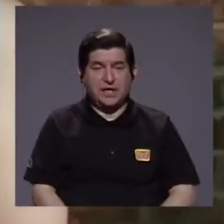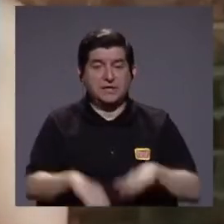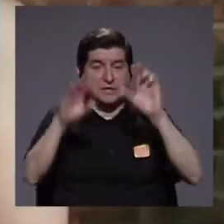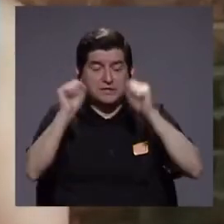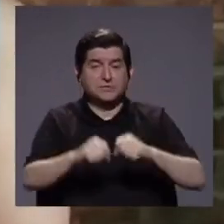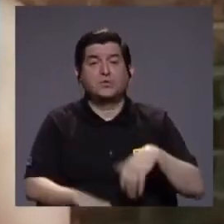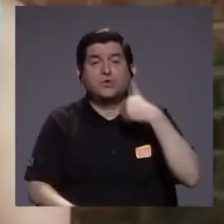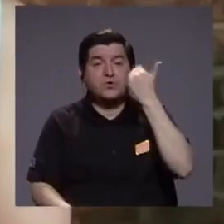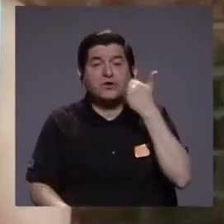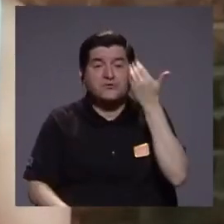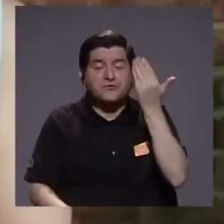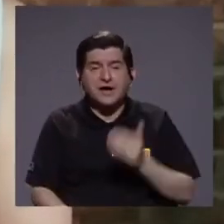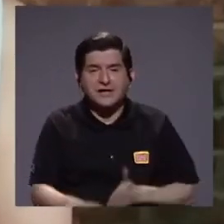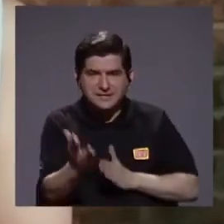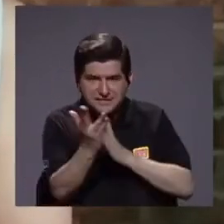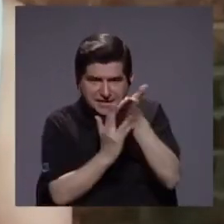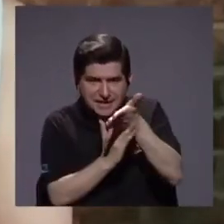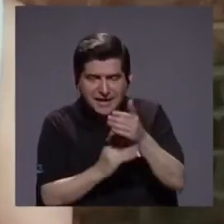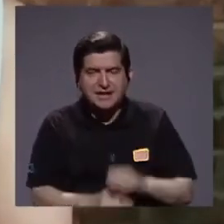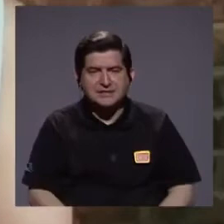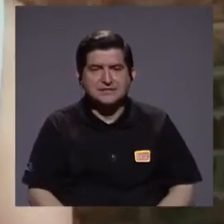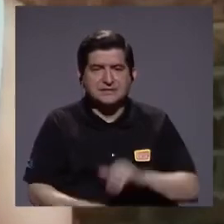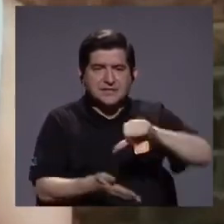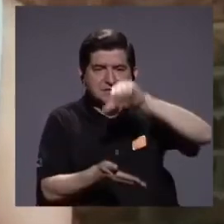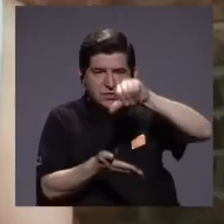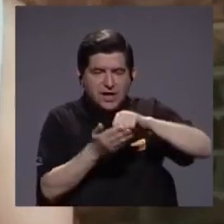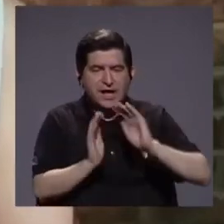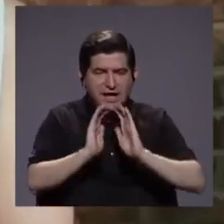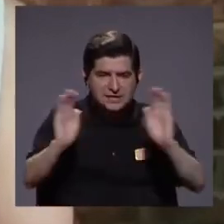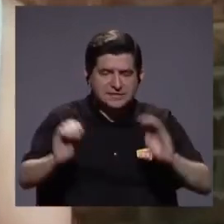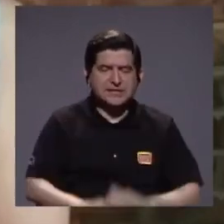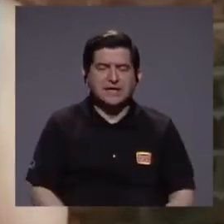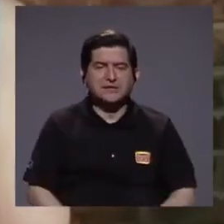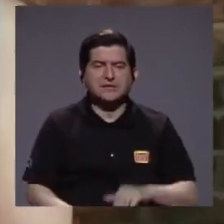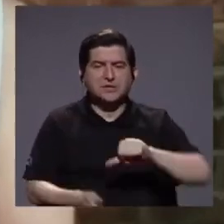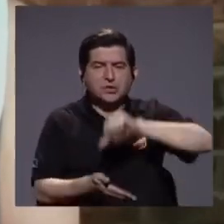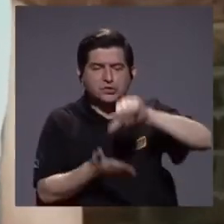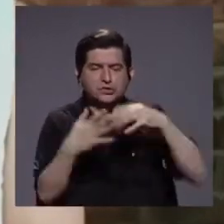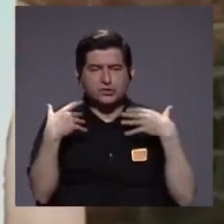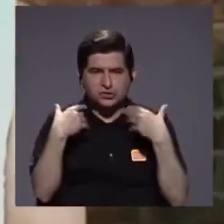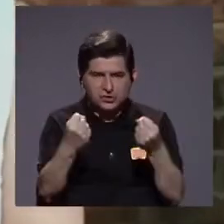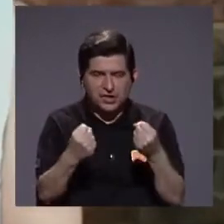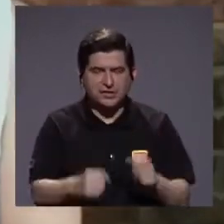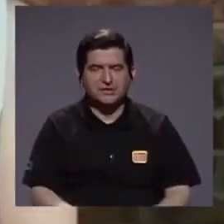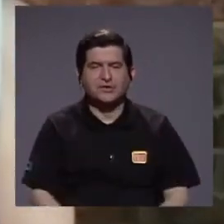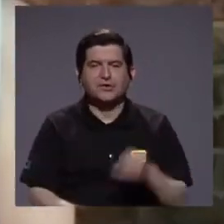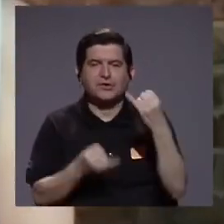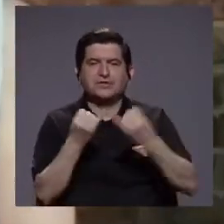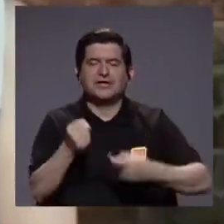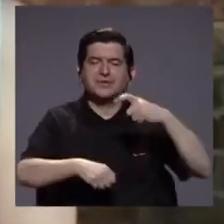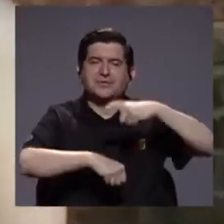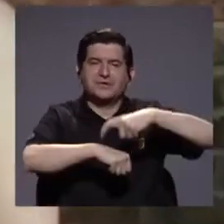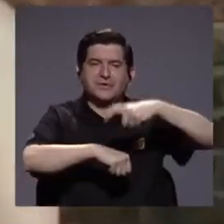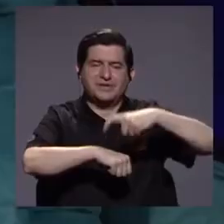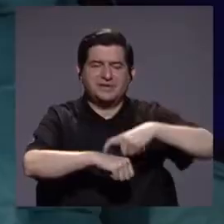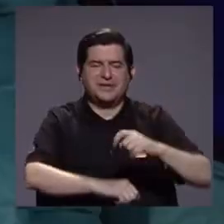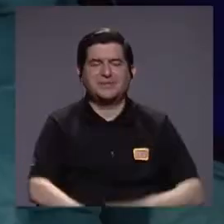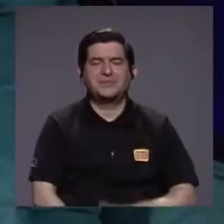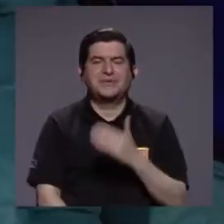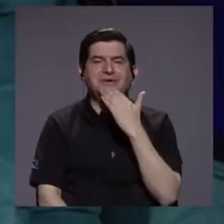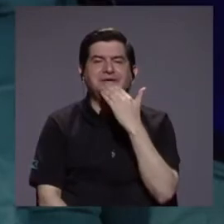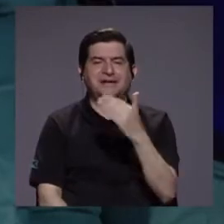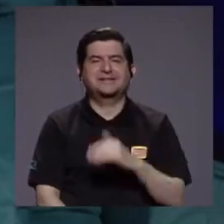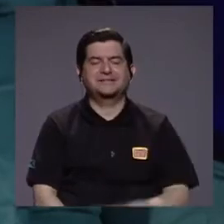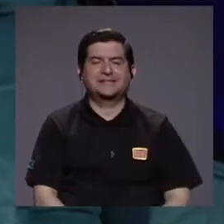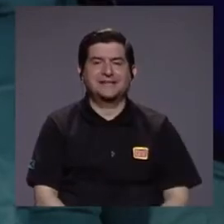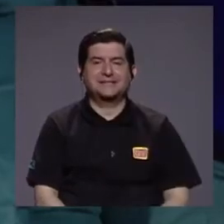se les facilite el acceso a los centros infantiles, guarderías, centros de salud y que tengan horarios accesibles. Finalizó el tiempo, doña Lisbeth. Muchas